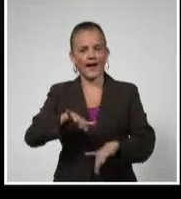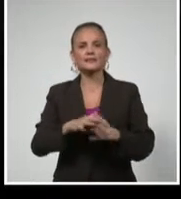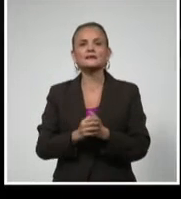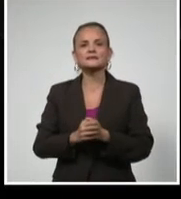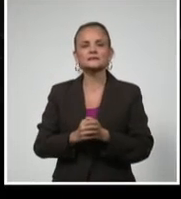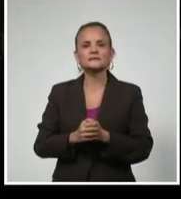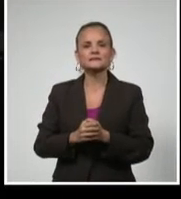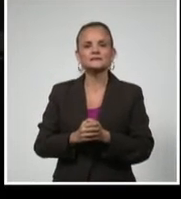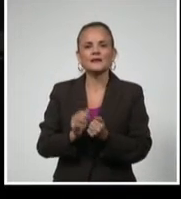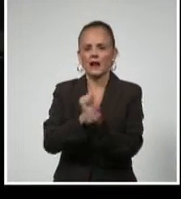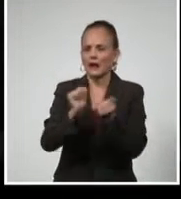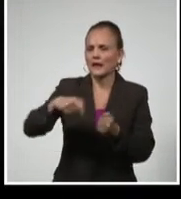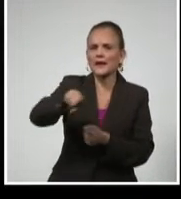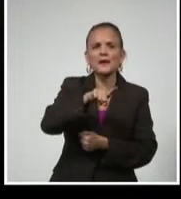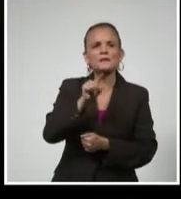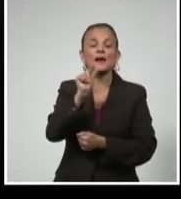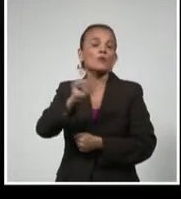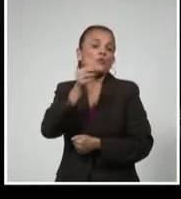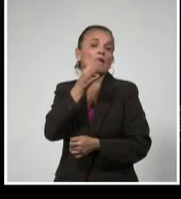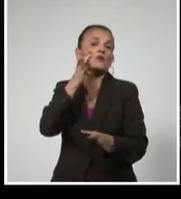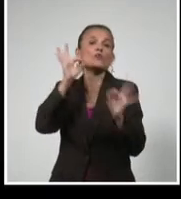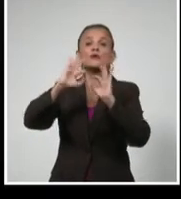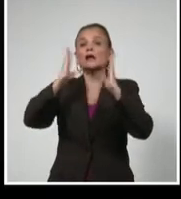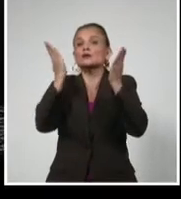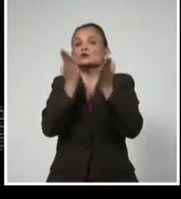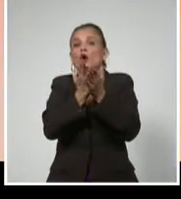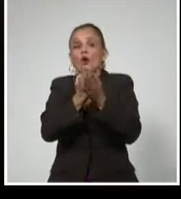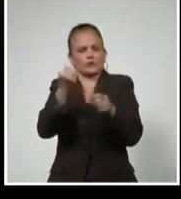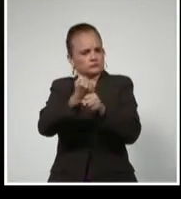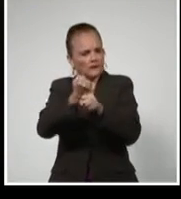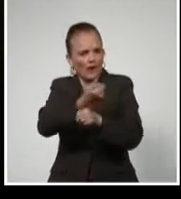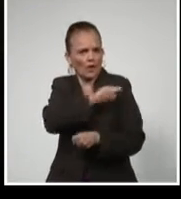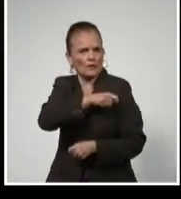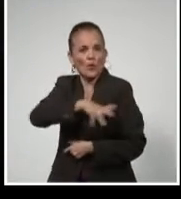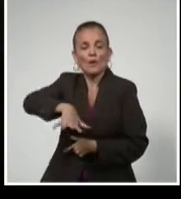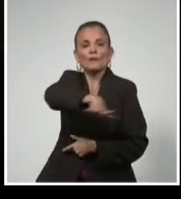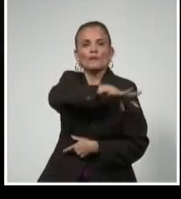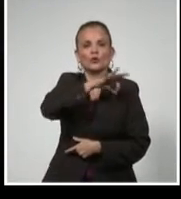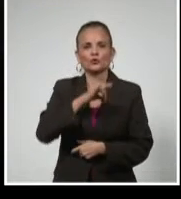que garantiza y protege la salud de todas sus fuerzas de trabajo.